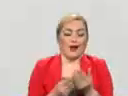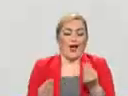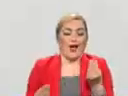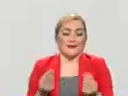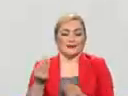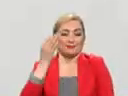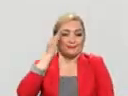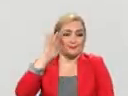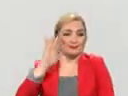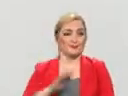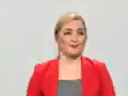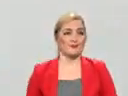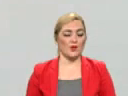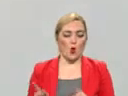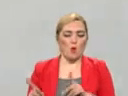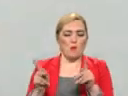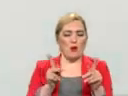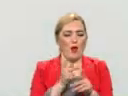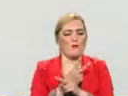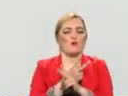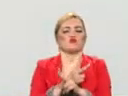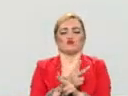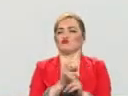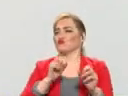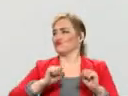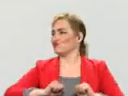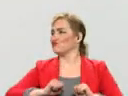hacer. Tenemos un plan de contingencia para este sentido.